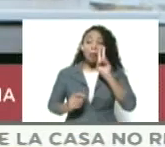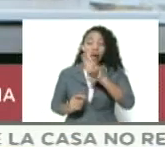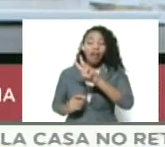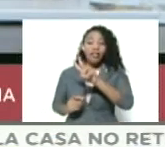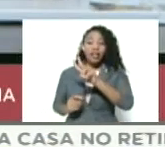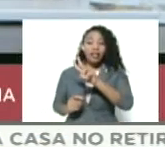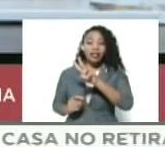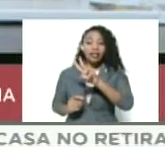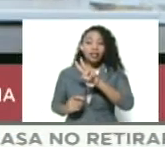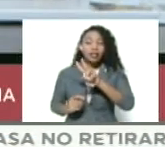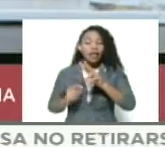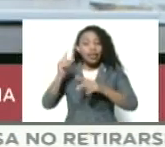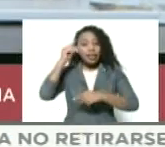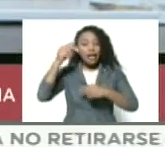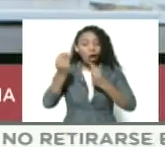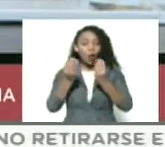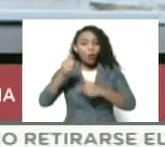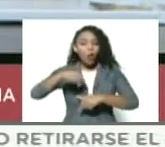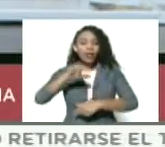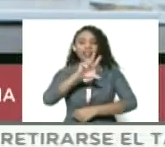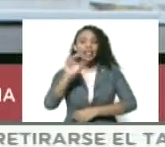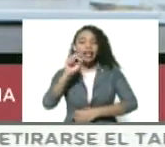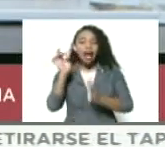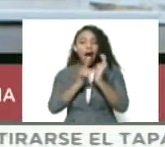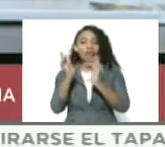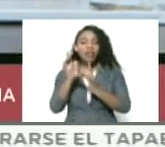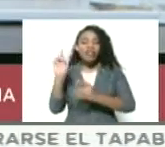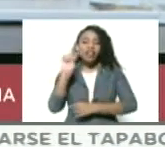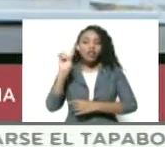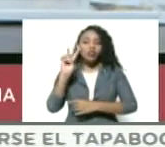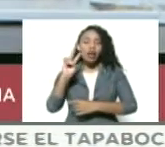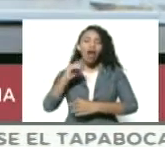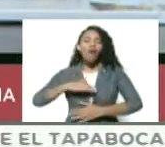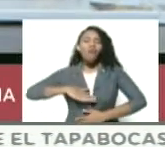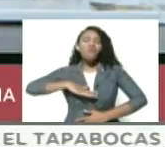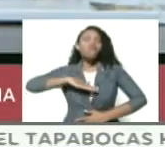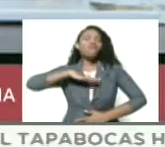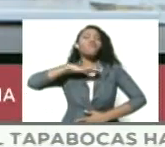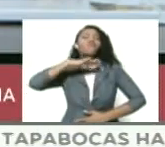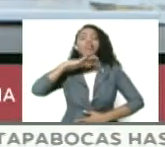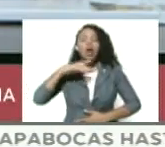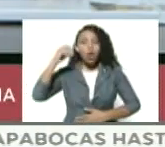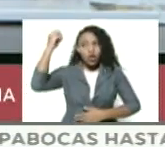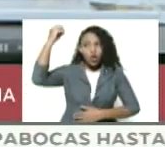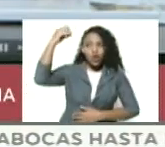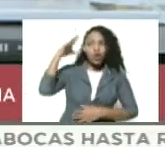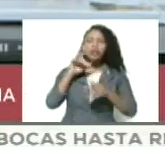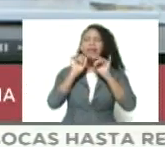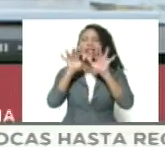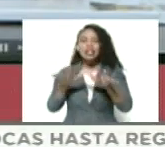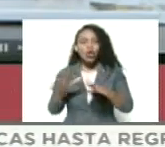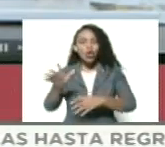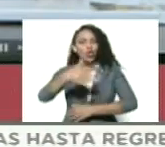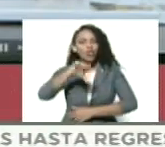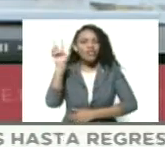hoy, 30 de abril, donde Venezuela se llena de luz y de bendiciones, sin lugar a duda, donde Venezuela demuestra lo bueno